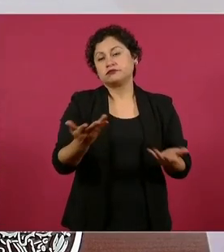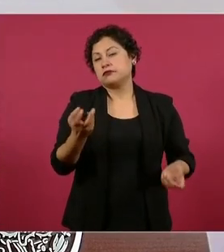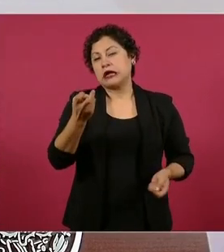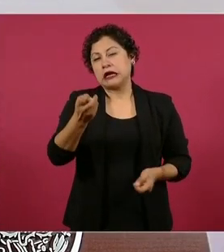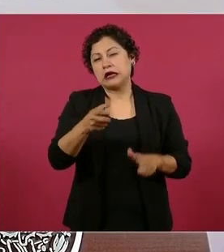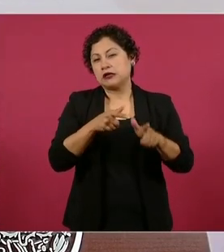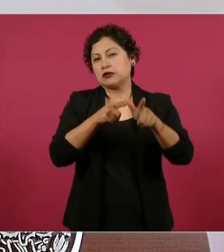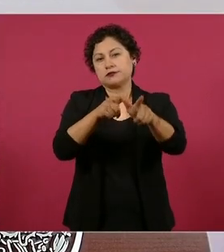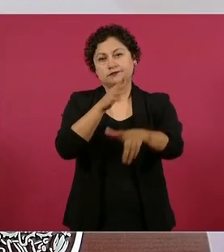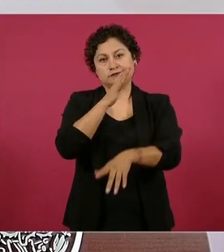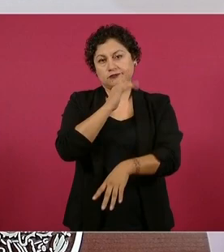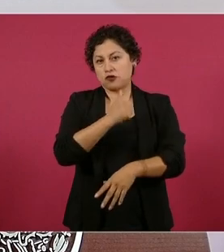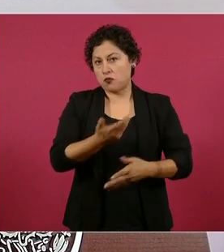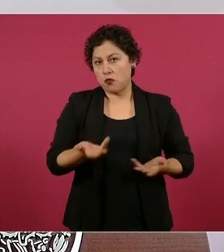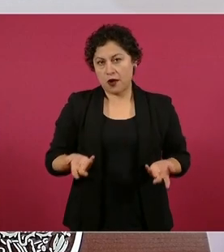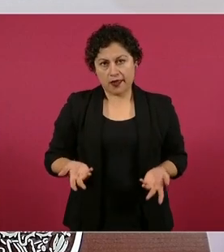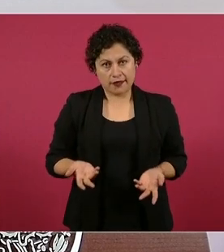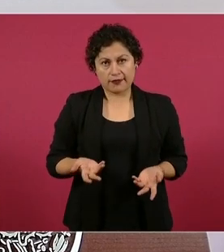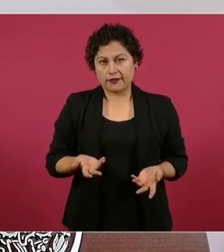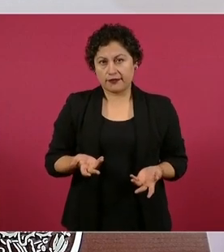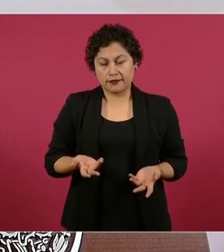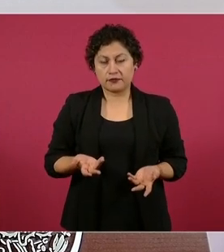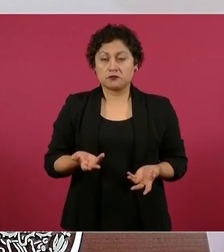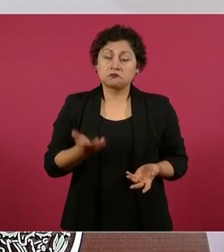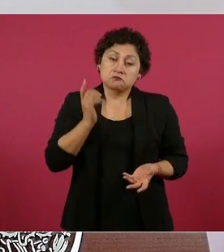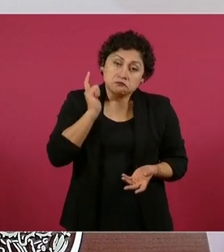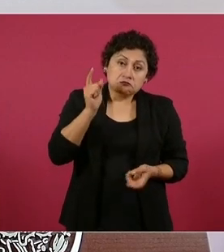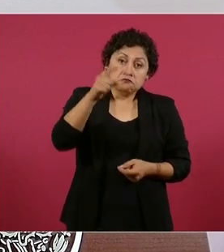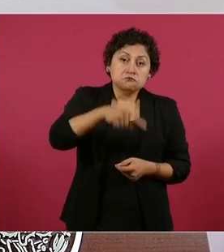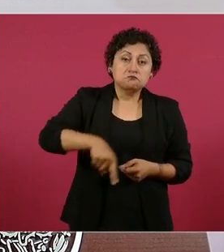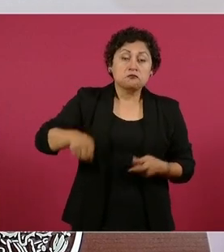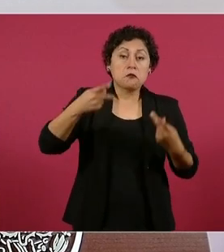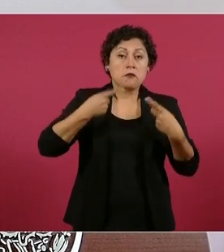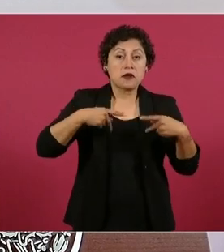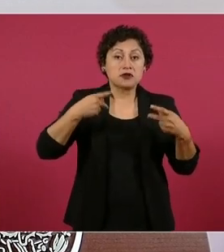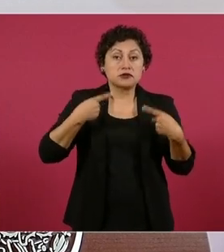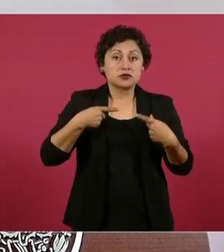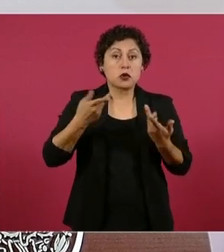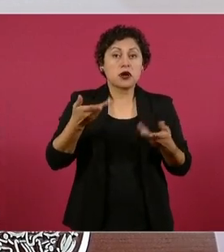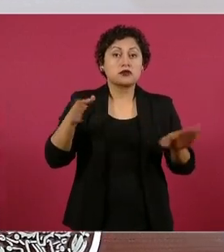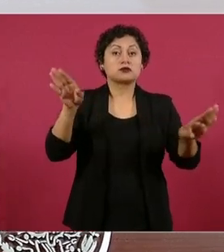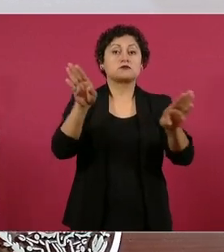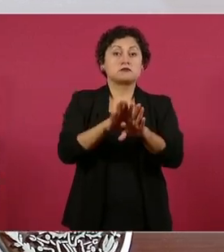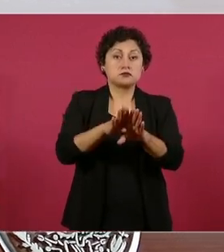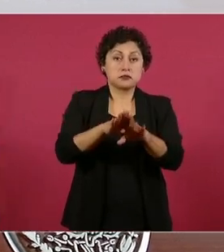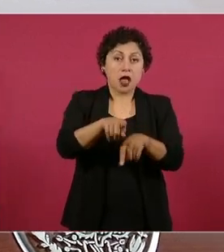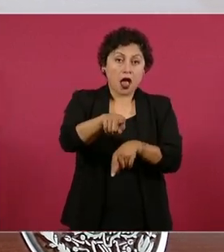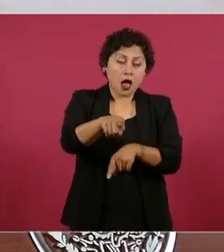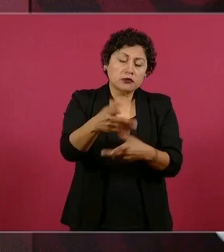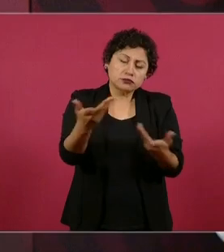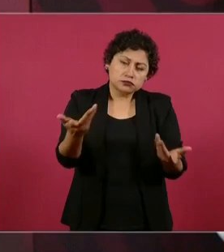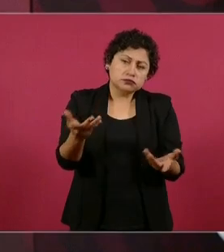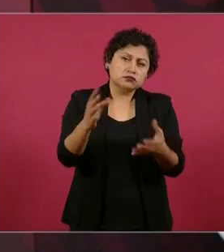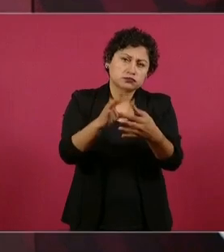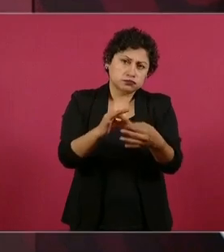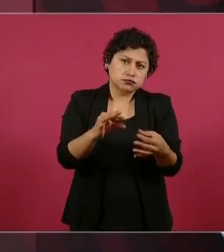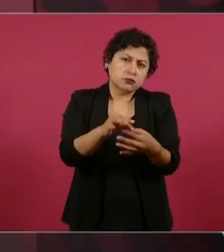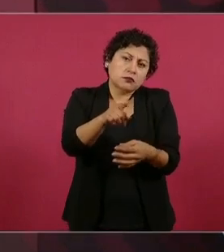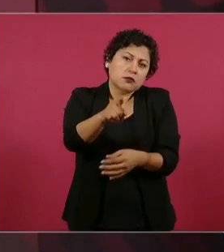ojalá y ellos entiendan esta situación. Yo conozco Santa